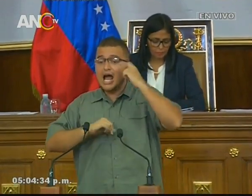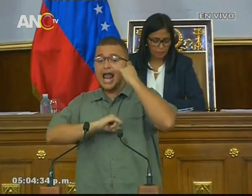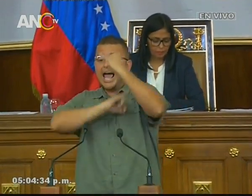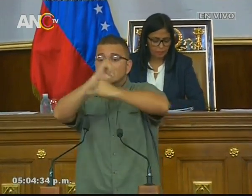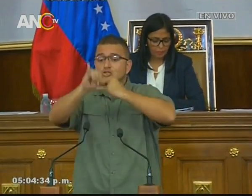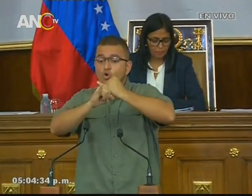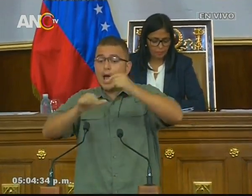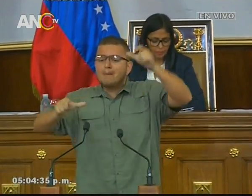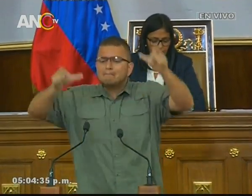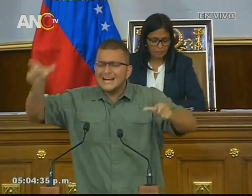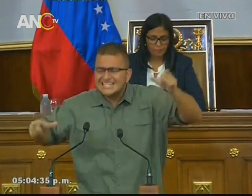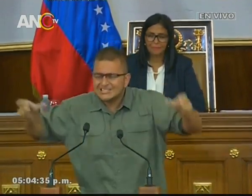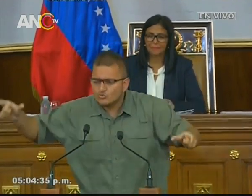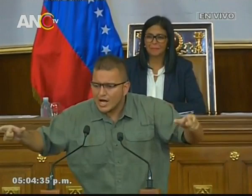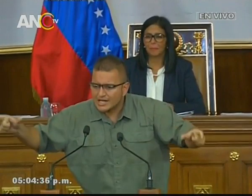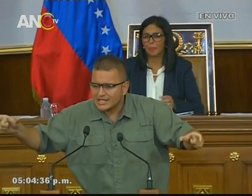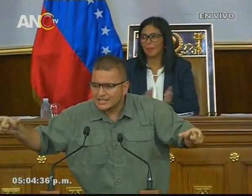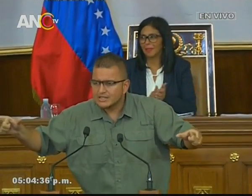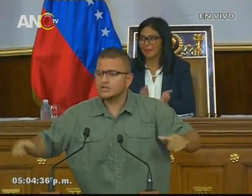señores.